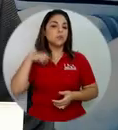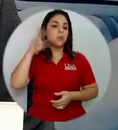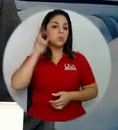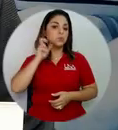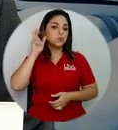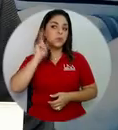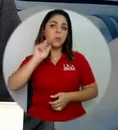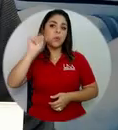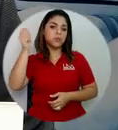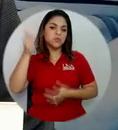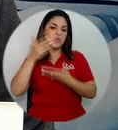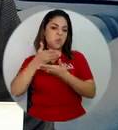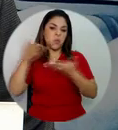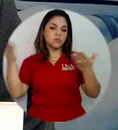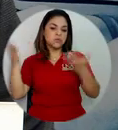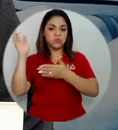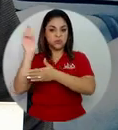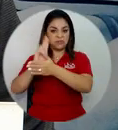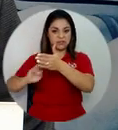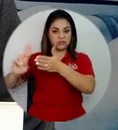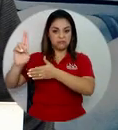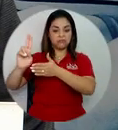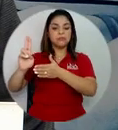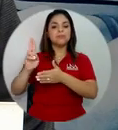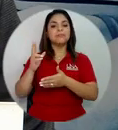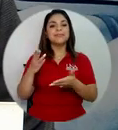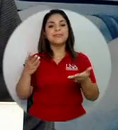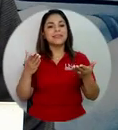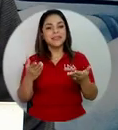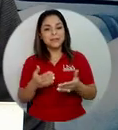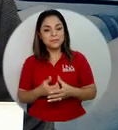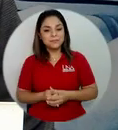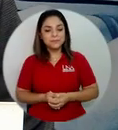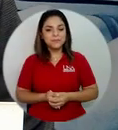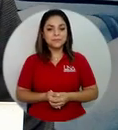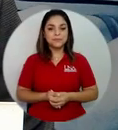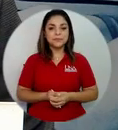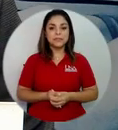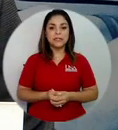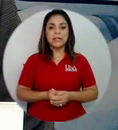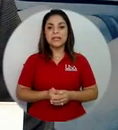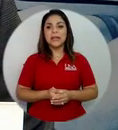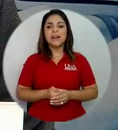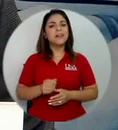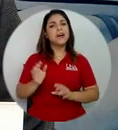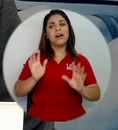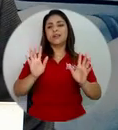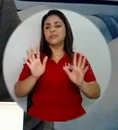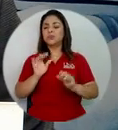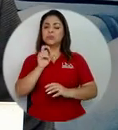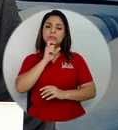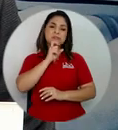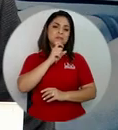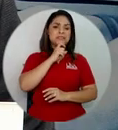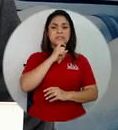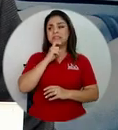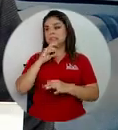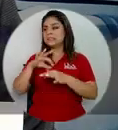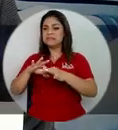yo he escuchado en otros ámbitos universitarios que eso resulta un tanto